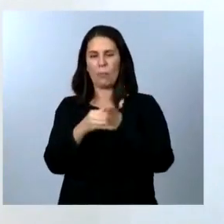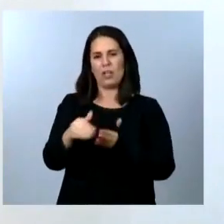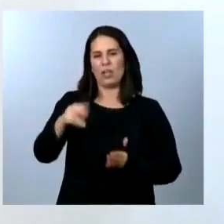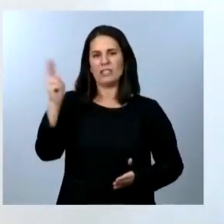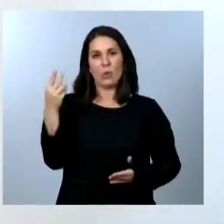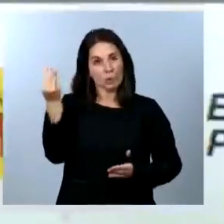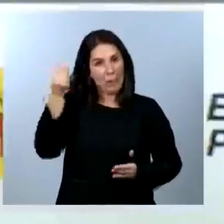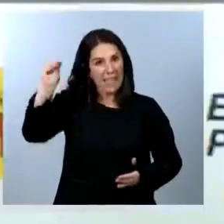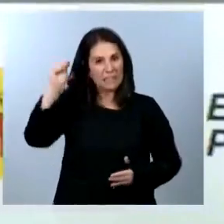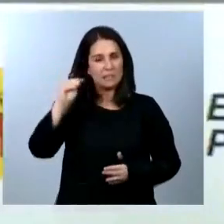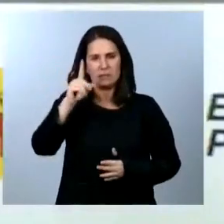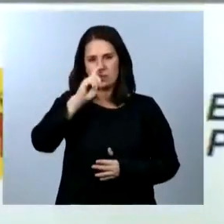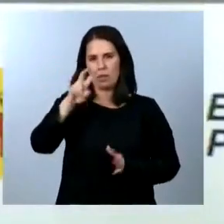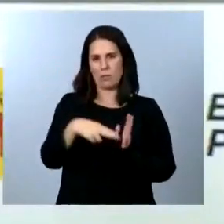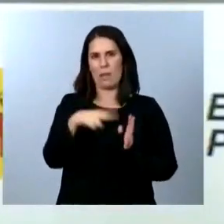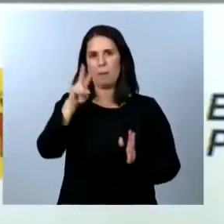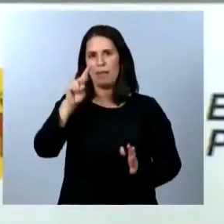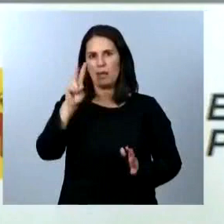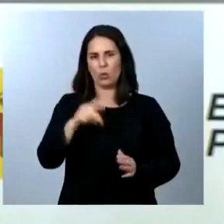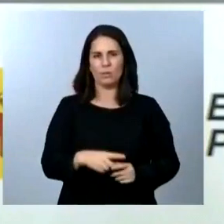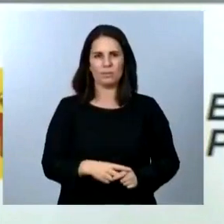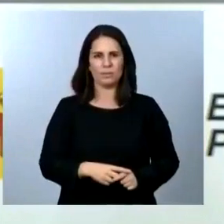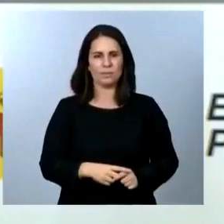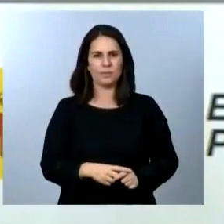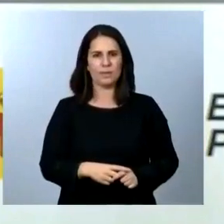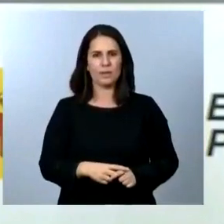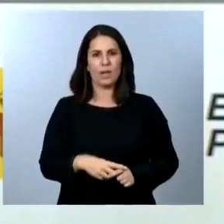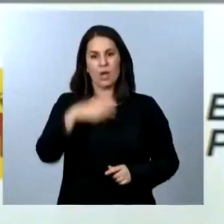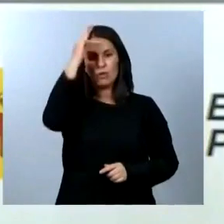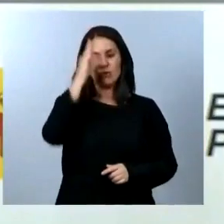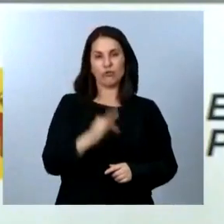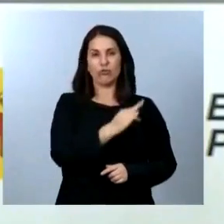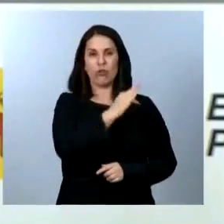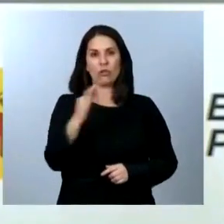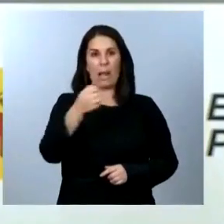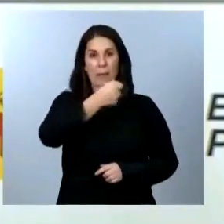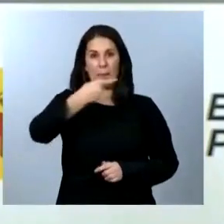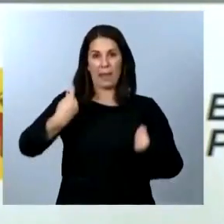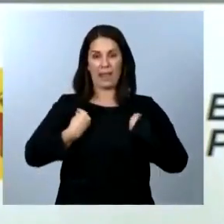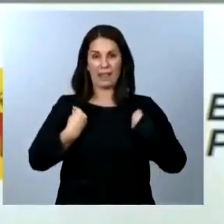2021. Y las partidas totales en vivienda se van a incrementar en un